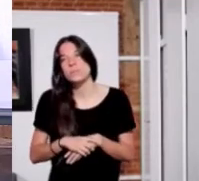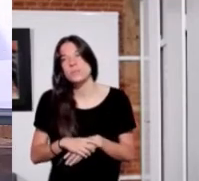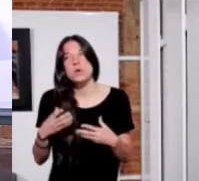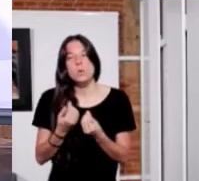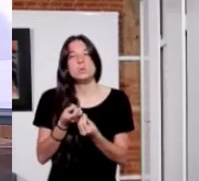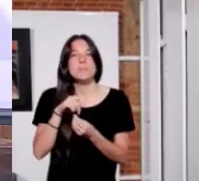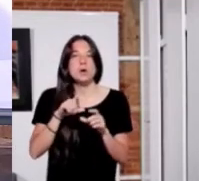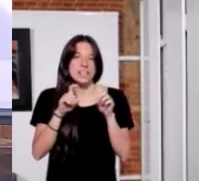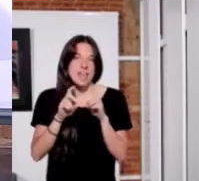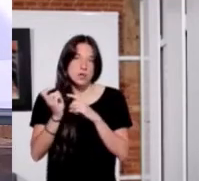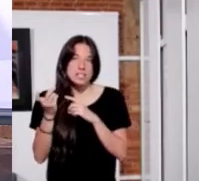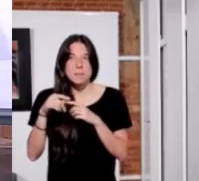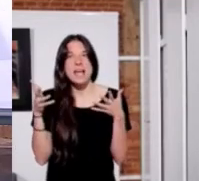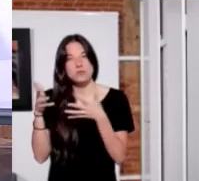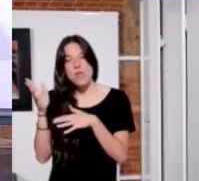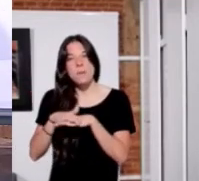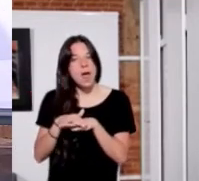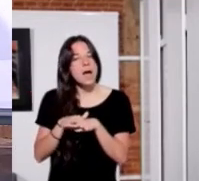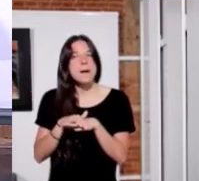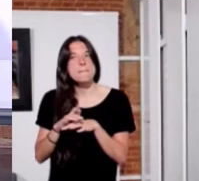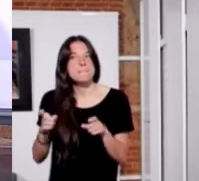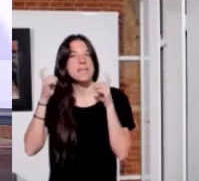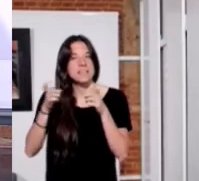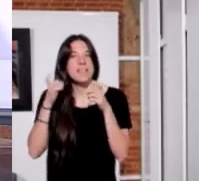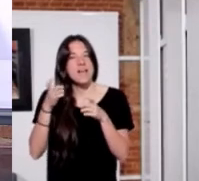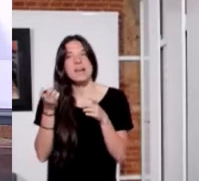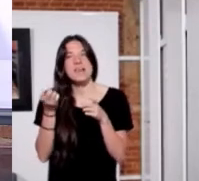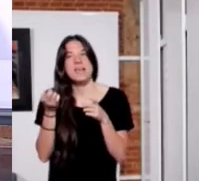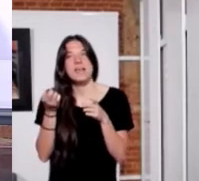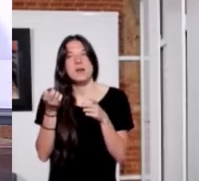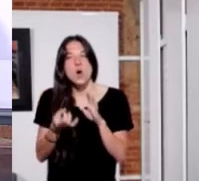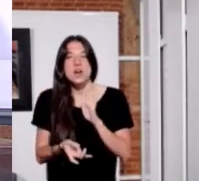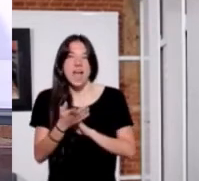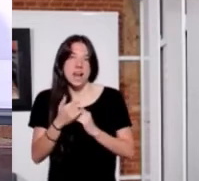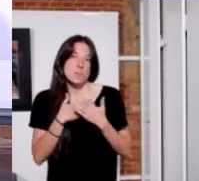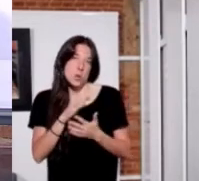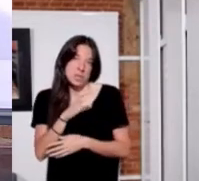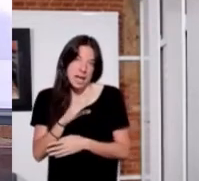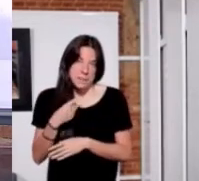asesorando bueno, pues para construir y para articular esta Volunteca.